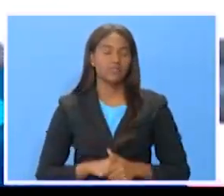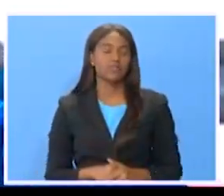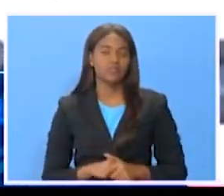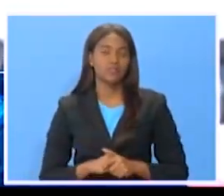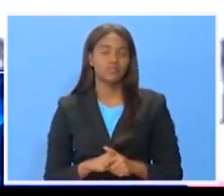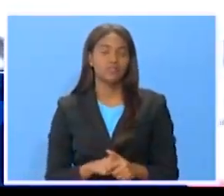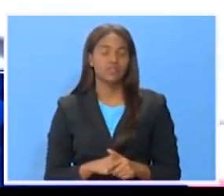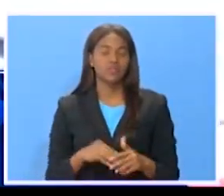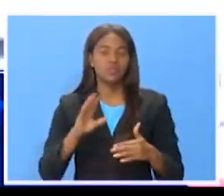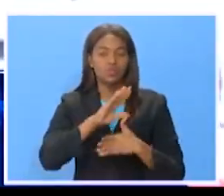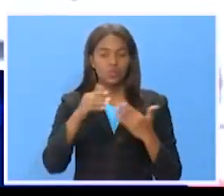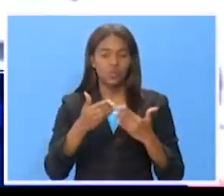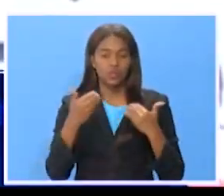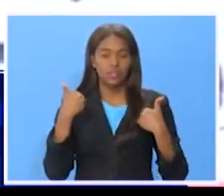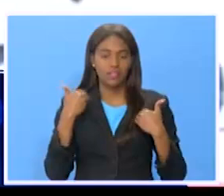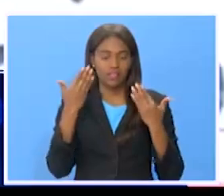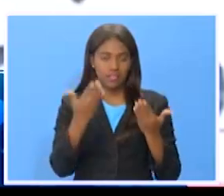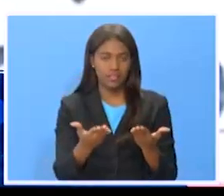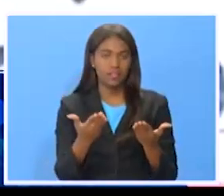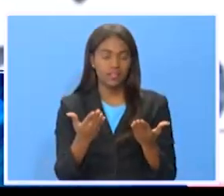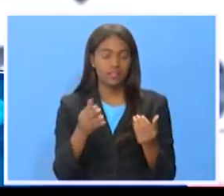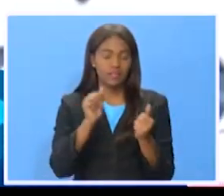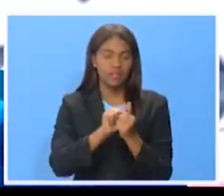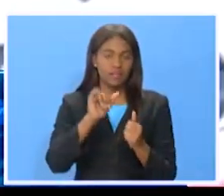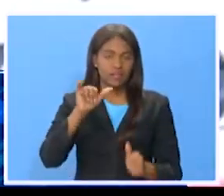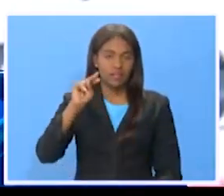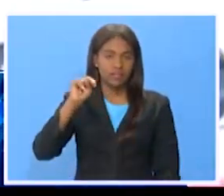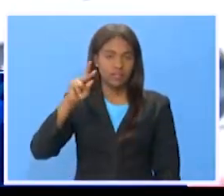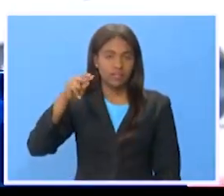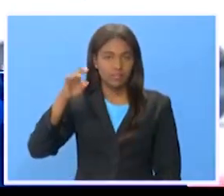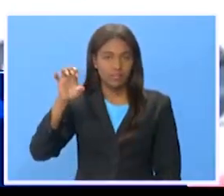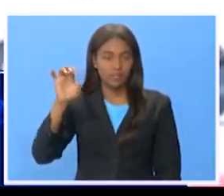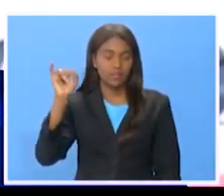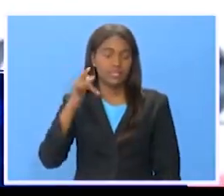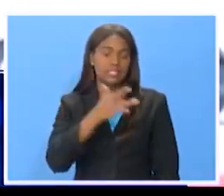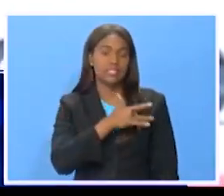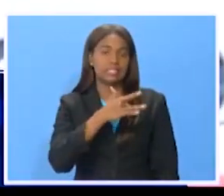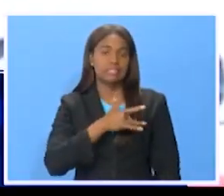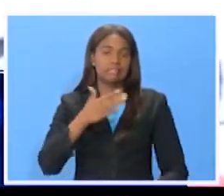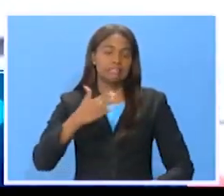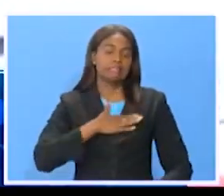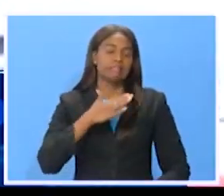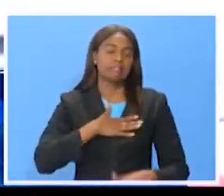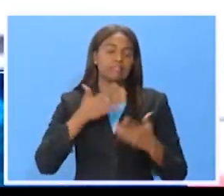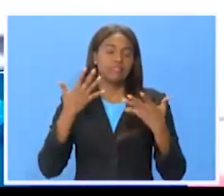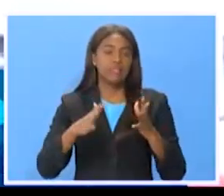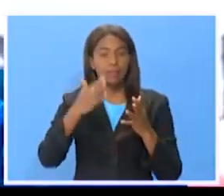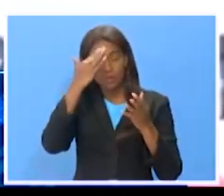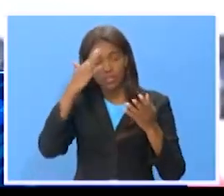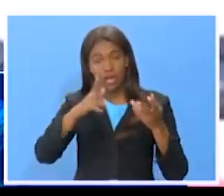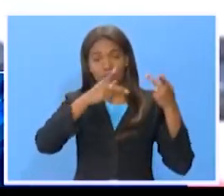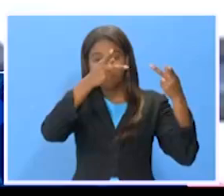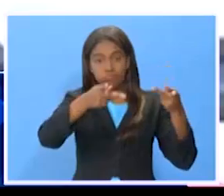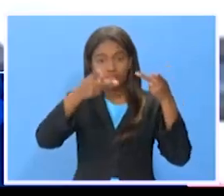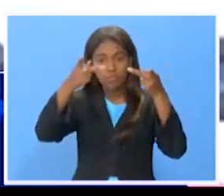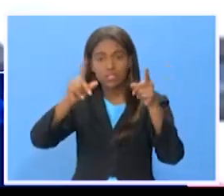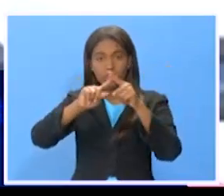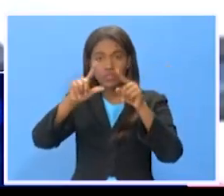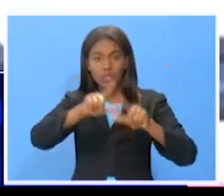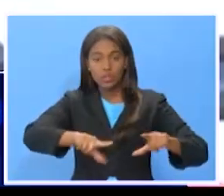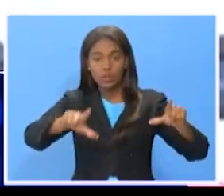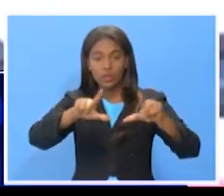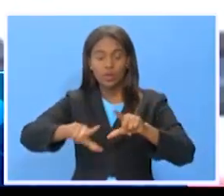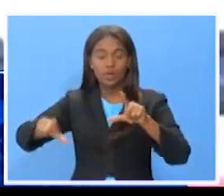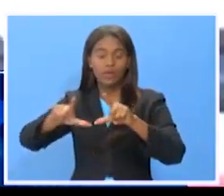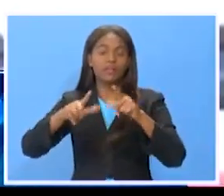en la calle comprando su producto del Inespre y se siente la garabía, porque ya hemos visitado varios puntos donde está la bodega